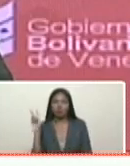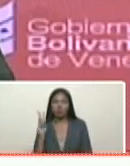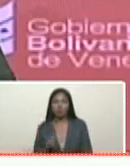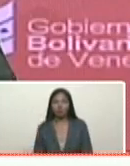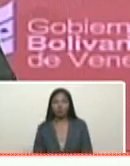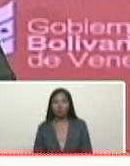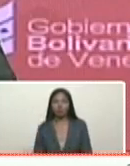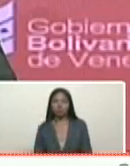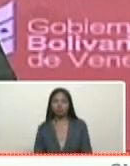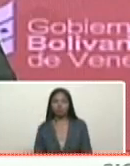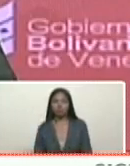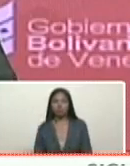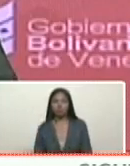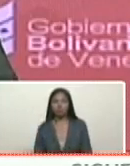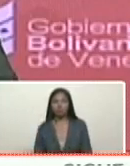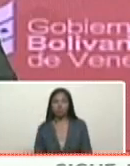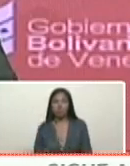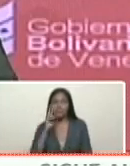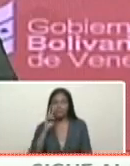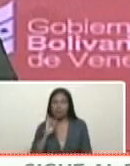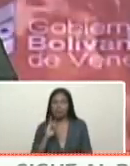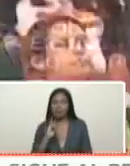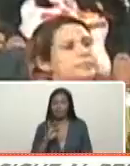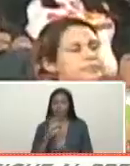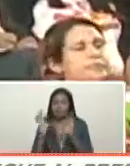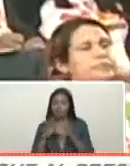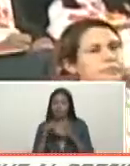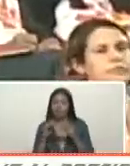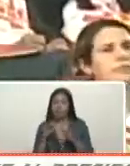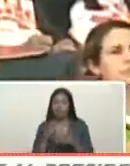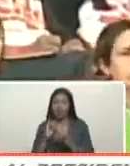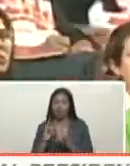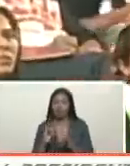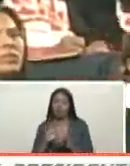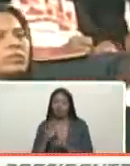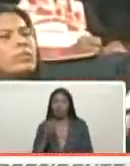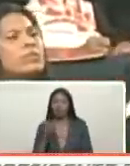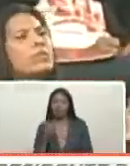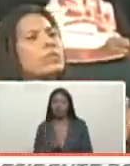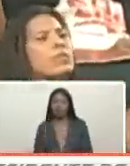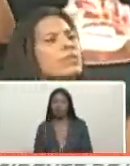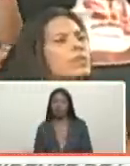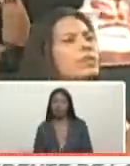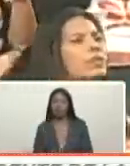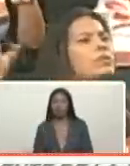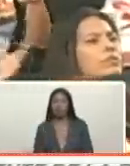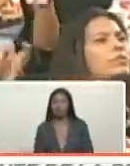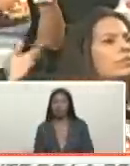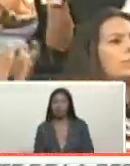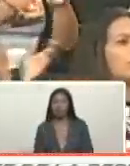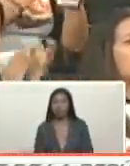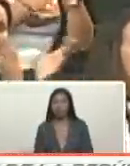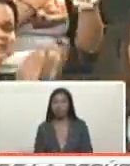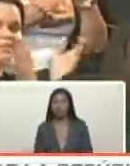Venezuela. Agárrenla ahí. Agarren ese trompo en la uña, pues.